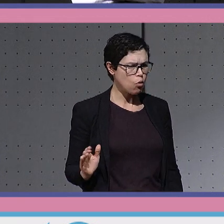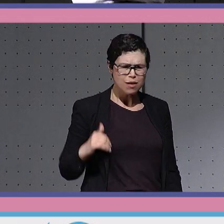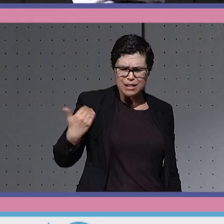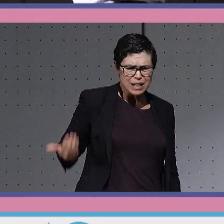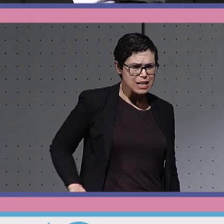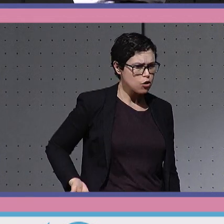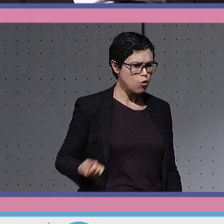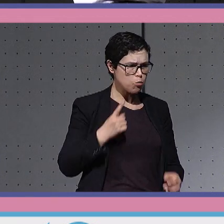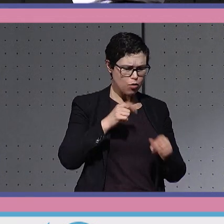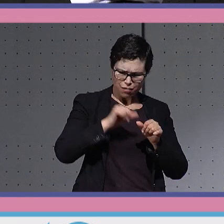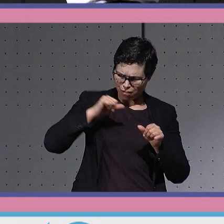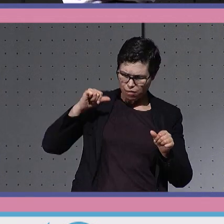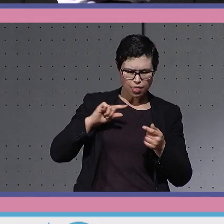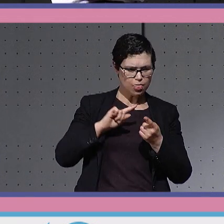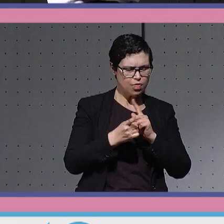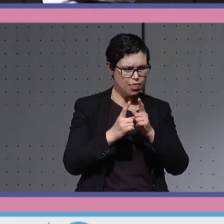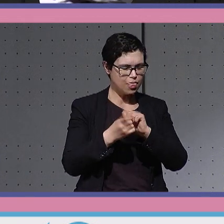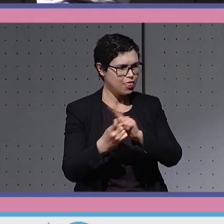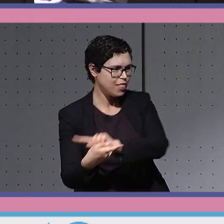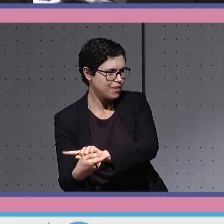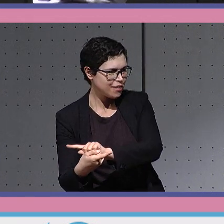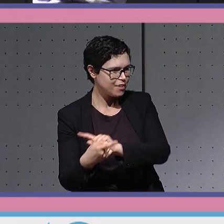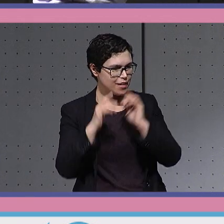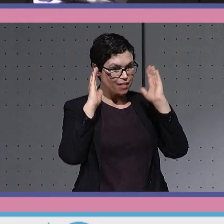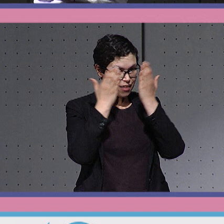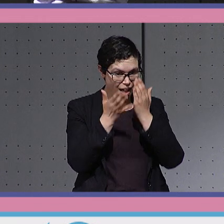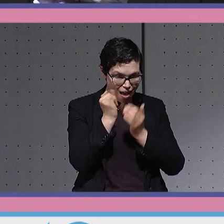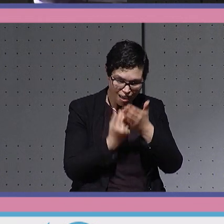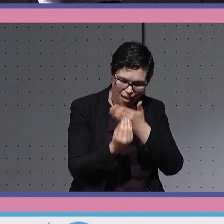hay, porque precisamente en eso somos riquísimos en variabilidad.